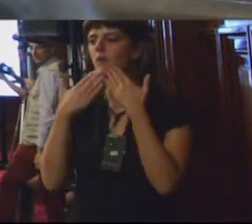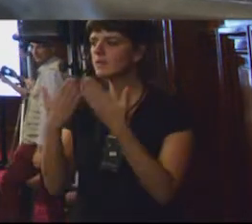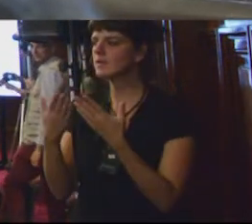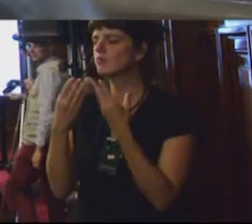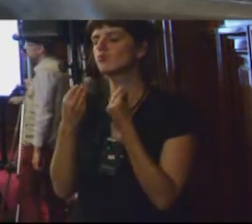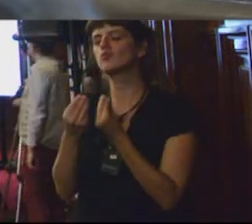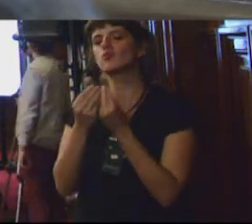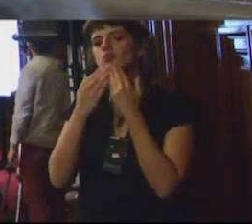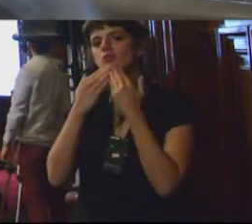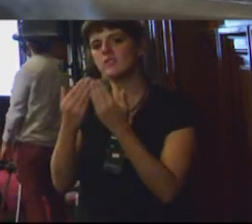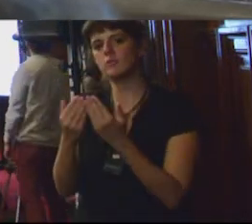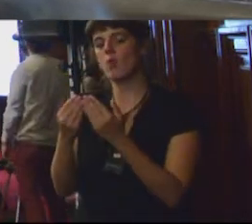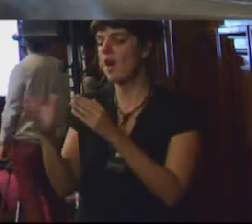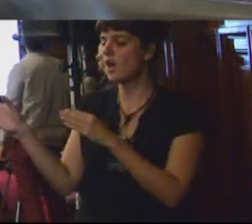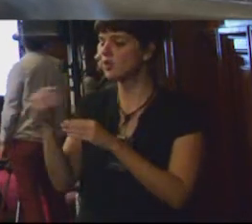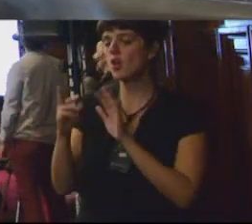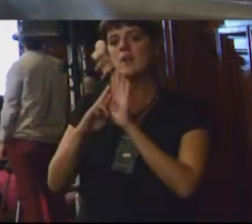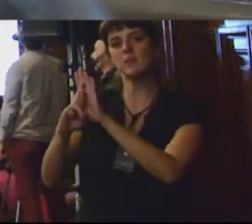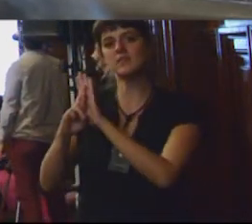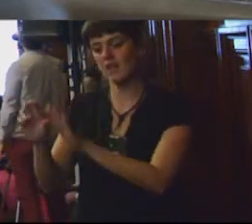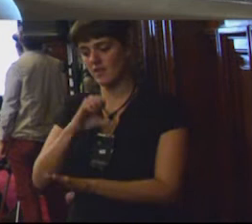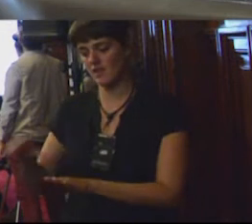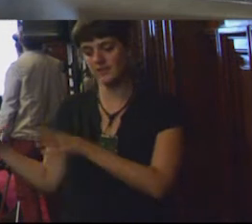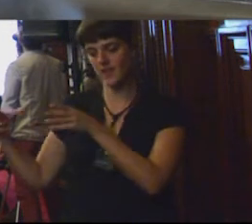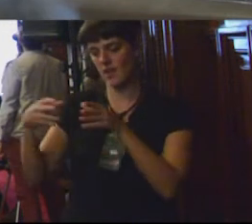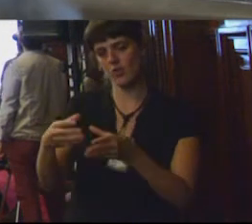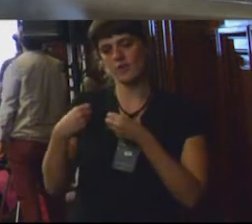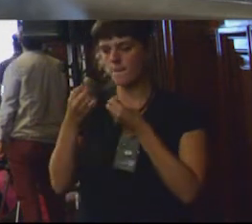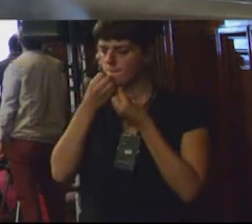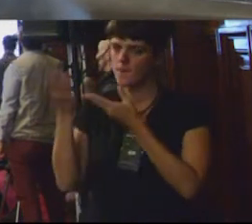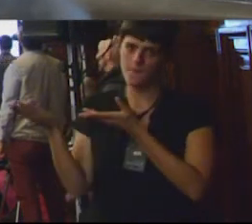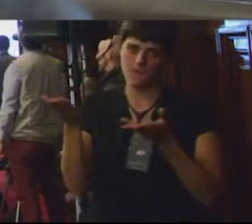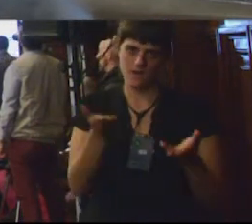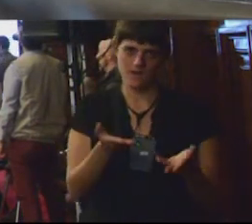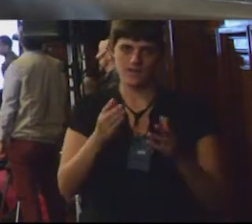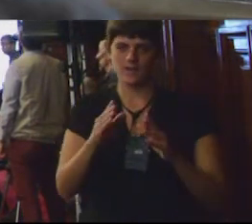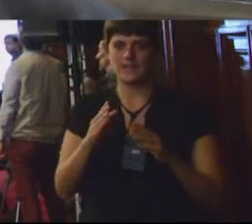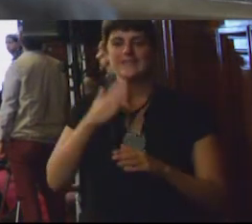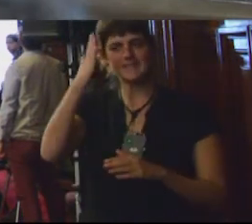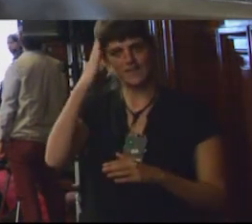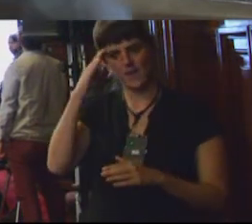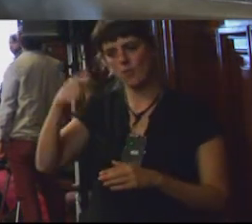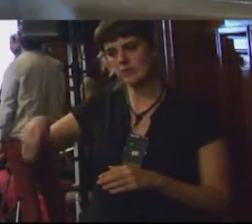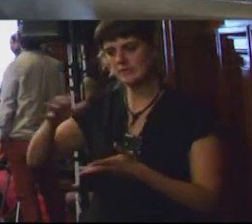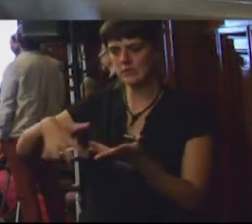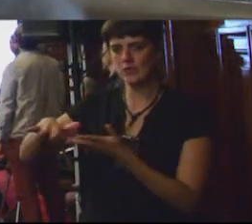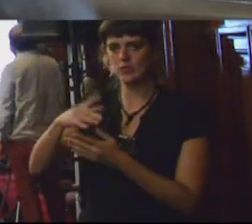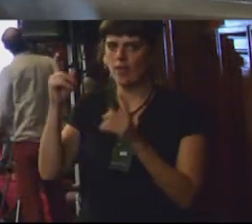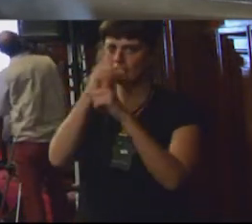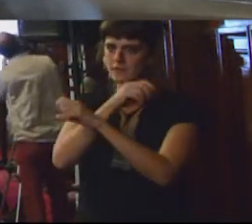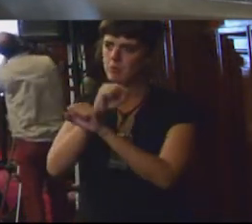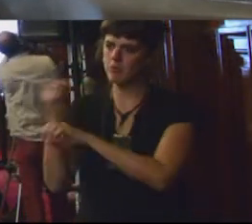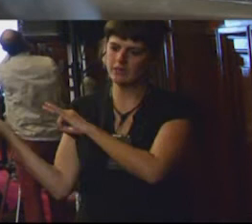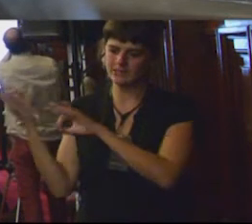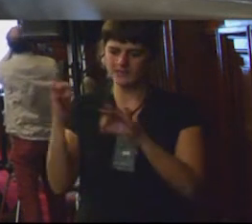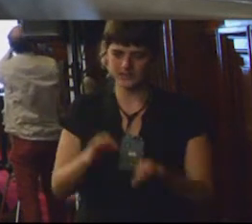a los representantes del Estado, darles la bienvenida. Sabemos de lo que les ha costado llegar hasta esta audiencia y